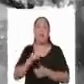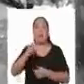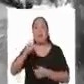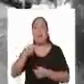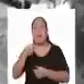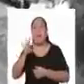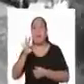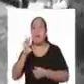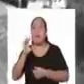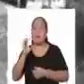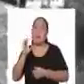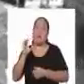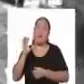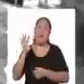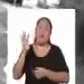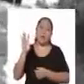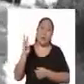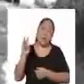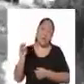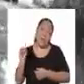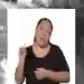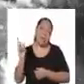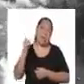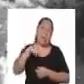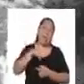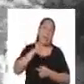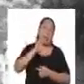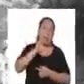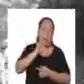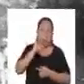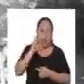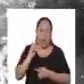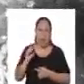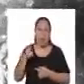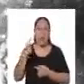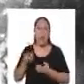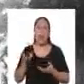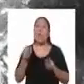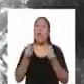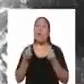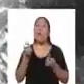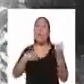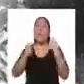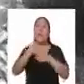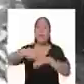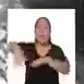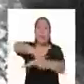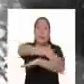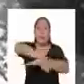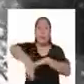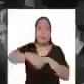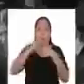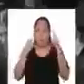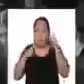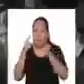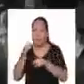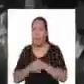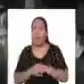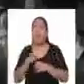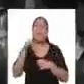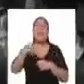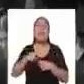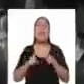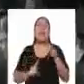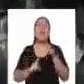para la década de 1970, cuando el crecimiento del comercio informal ya era una realidad, se crearon